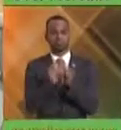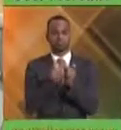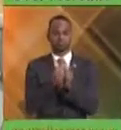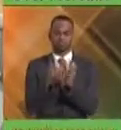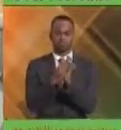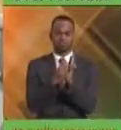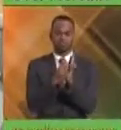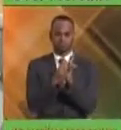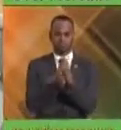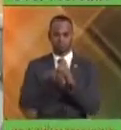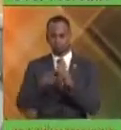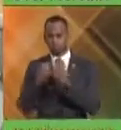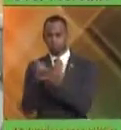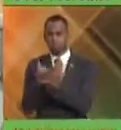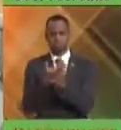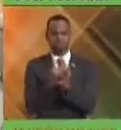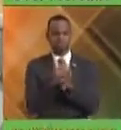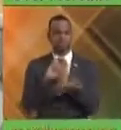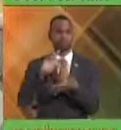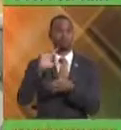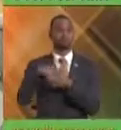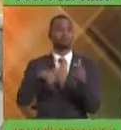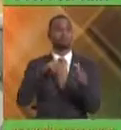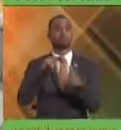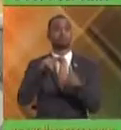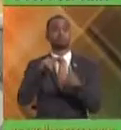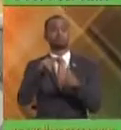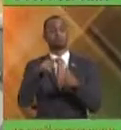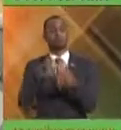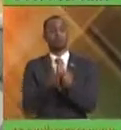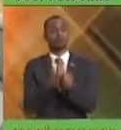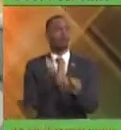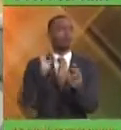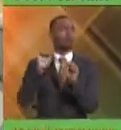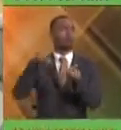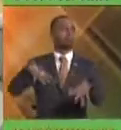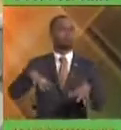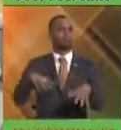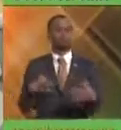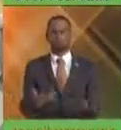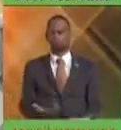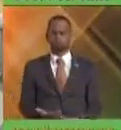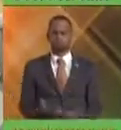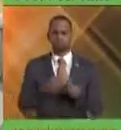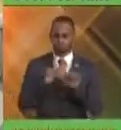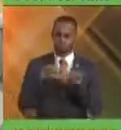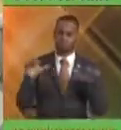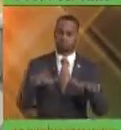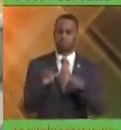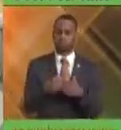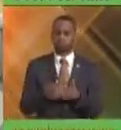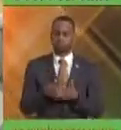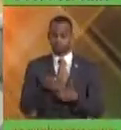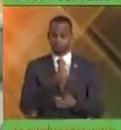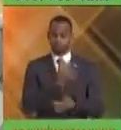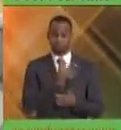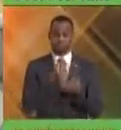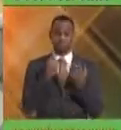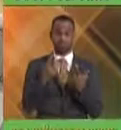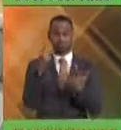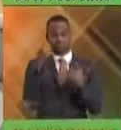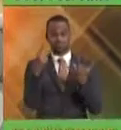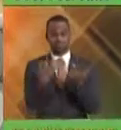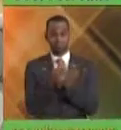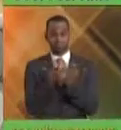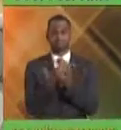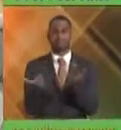atrás esto es algo que produce muchos beneficios no sólo éticos morales sino también productivos